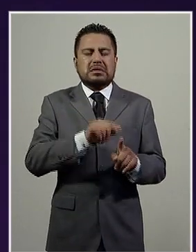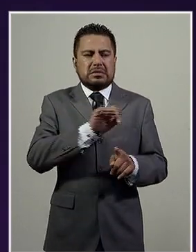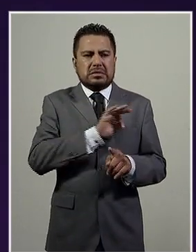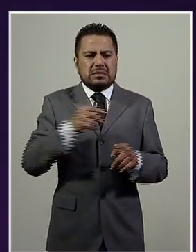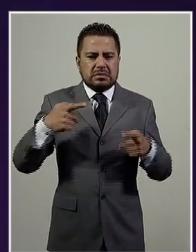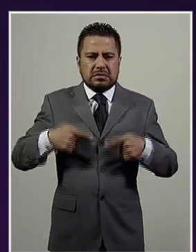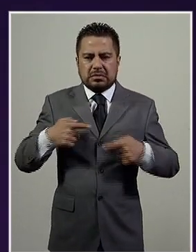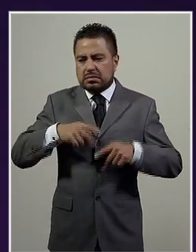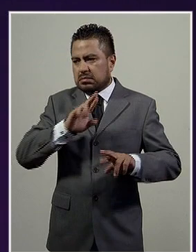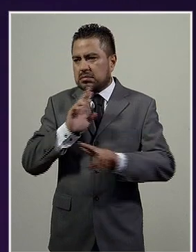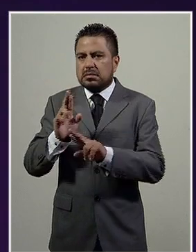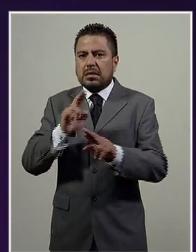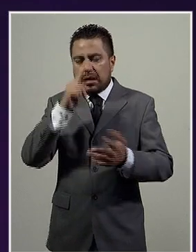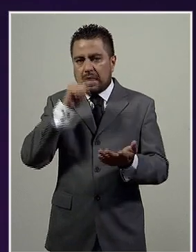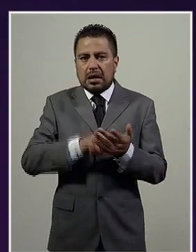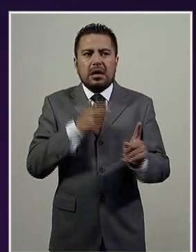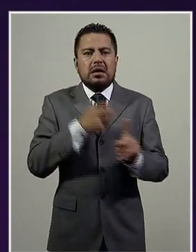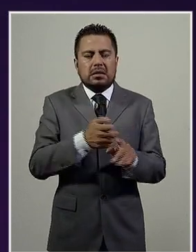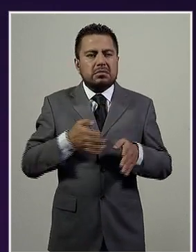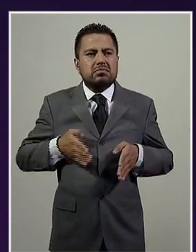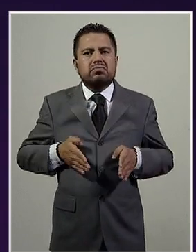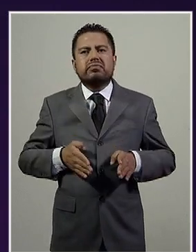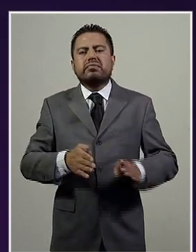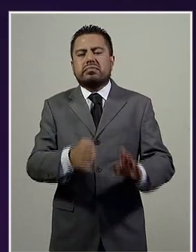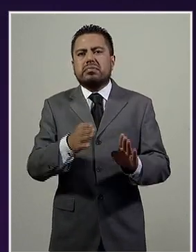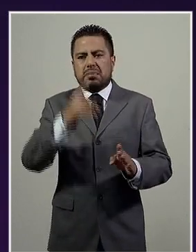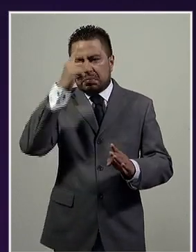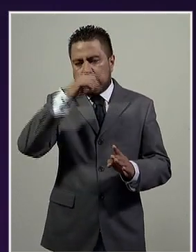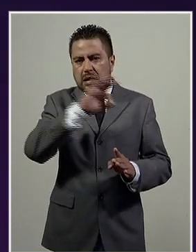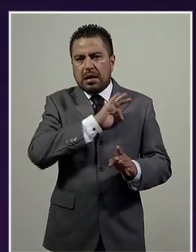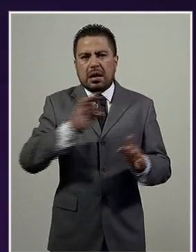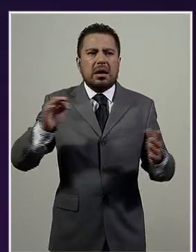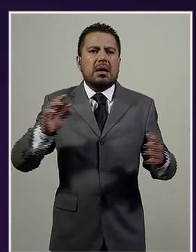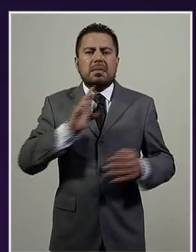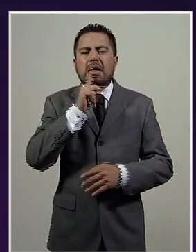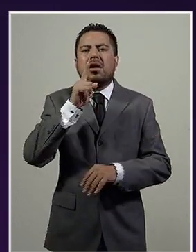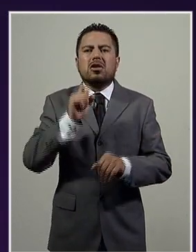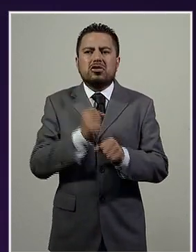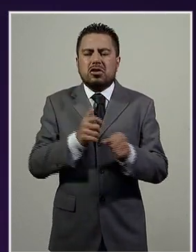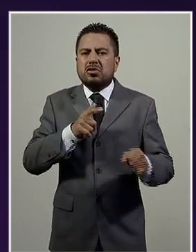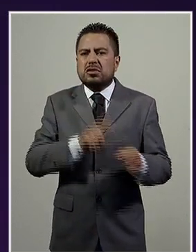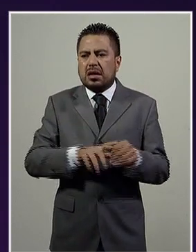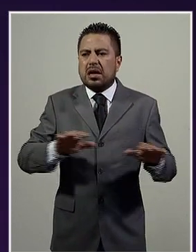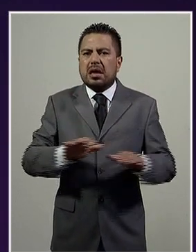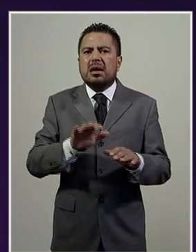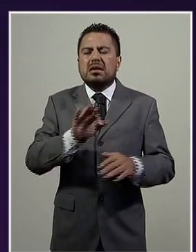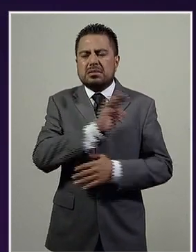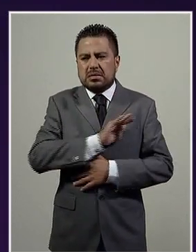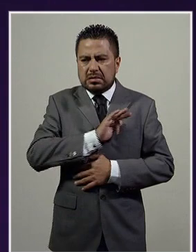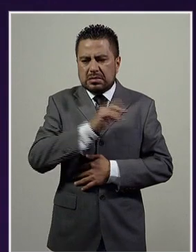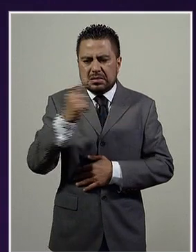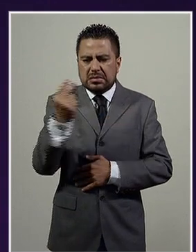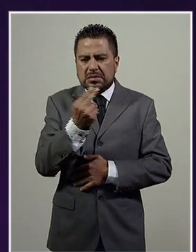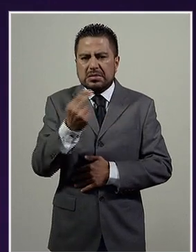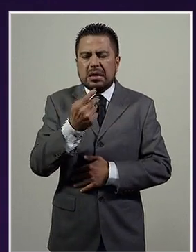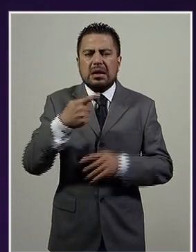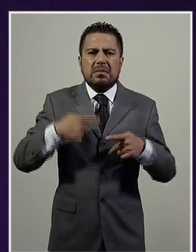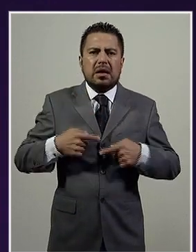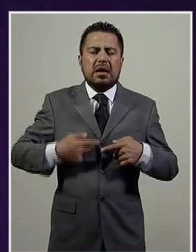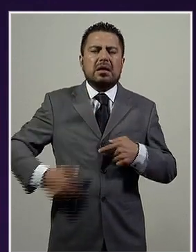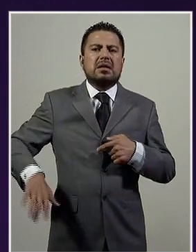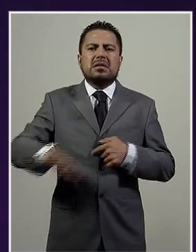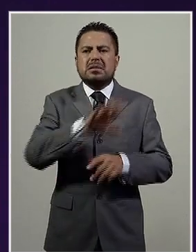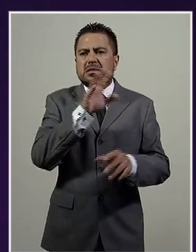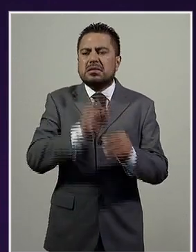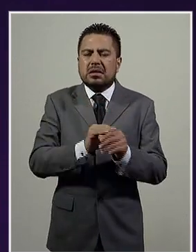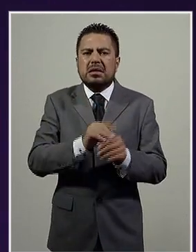personas respetuosas porque creo que ese es el camino. Creo que es el camino para que seamos una mejor sociedad y pues también que sean felices las personas, ¿no? Que